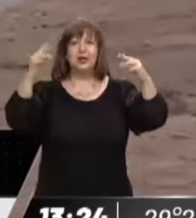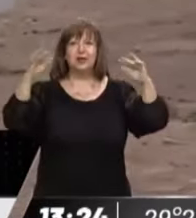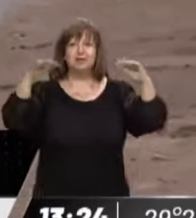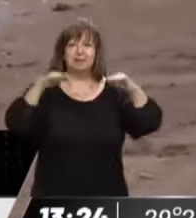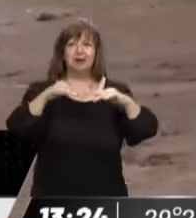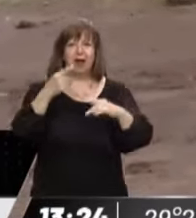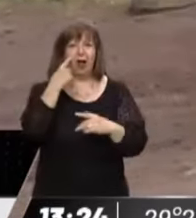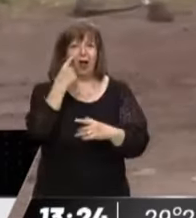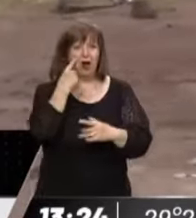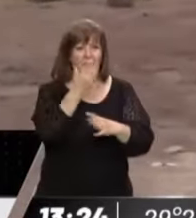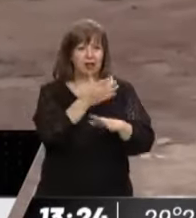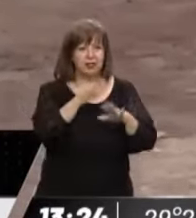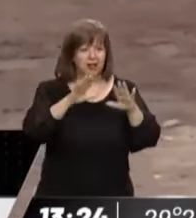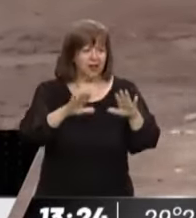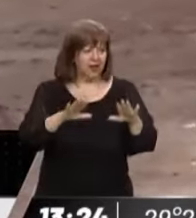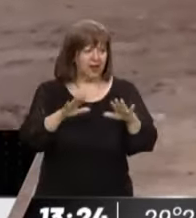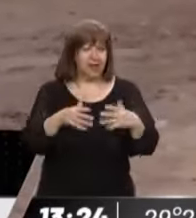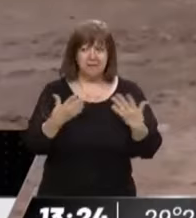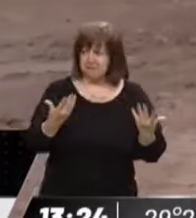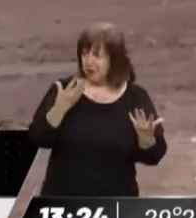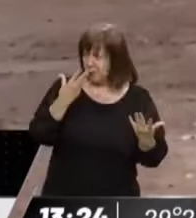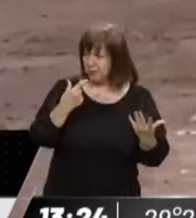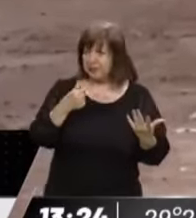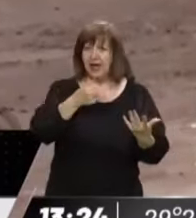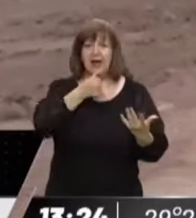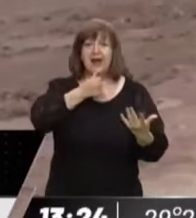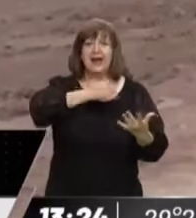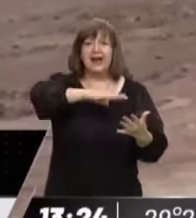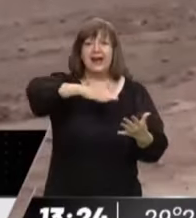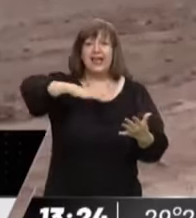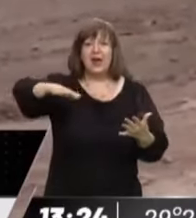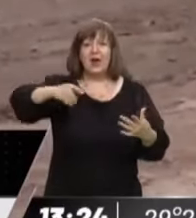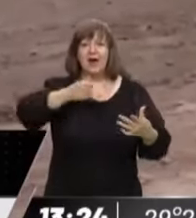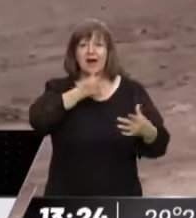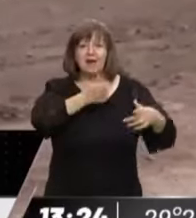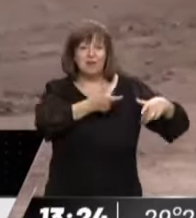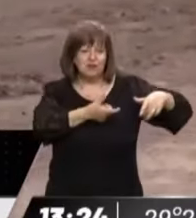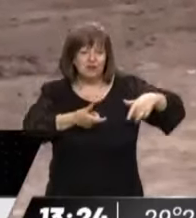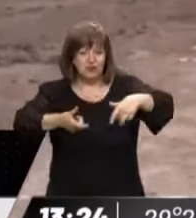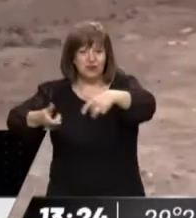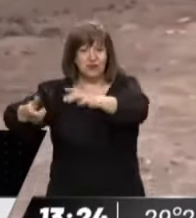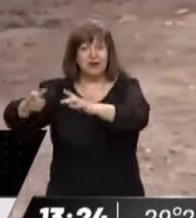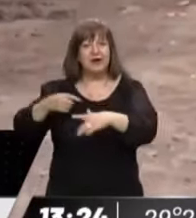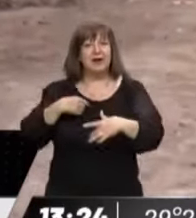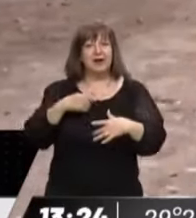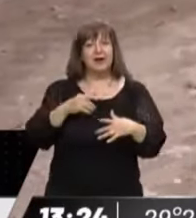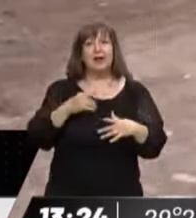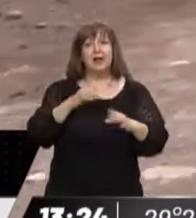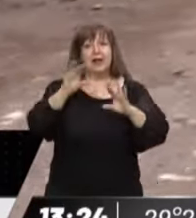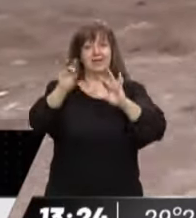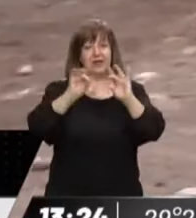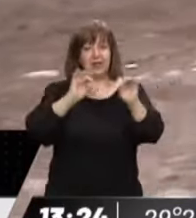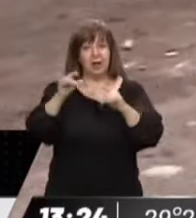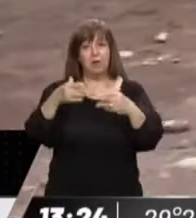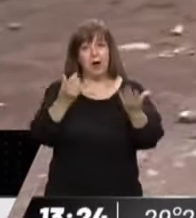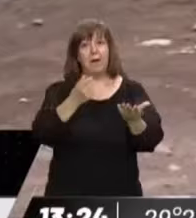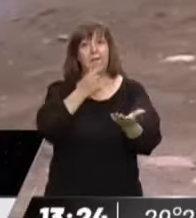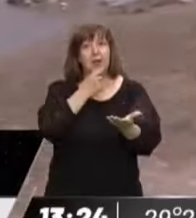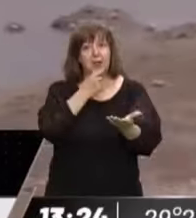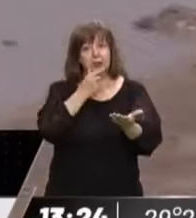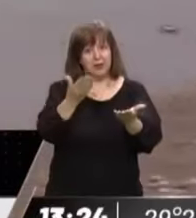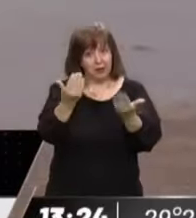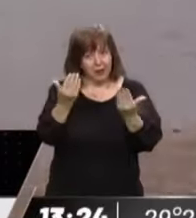vienen conocen se quedan por lo general le gusta mucho así que bueno también como decía Romi hacer la invitación de paso a los mendocinos las